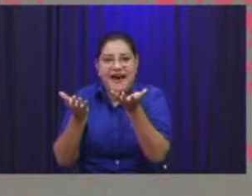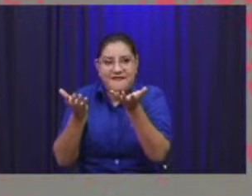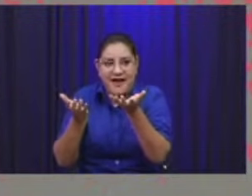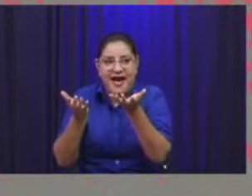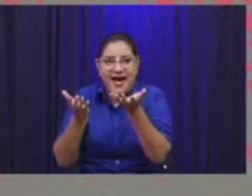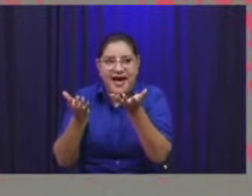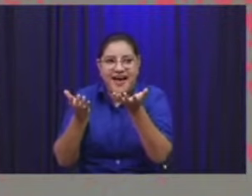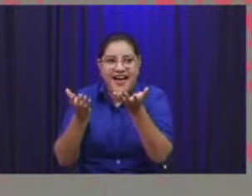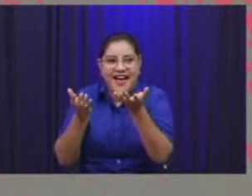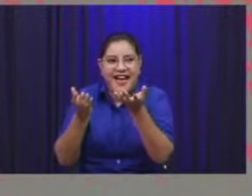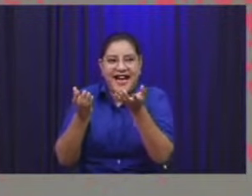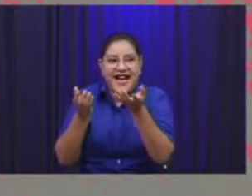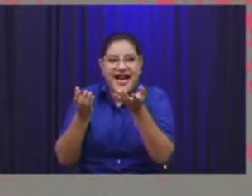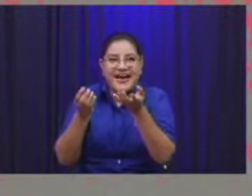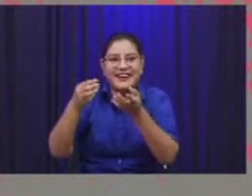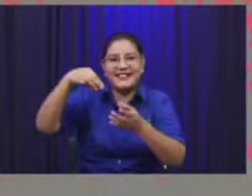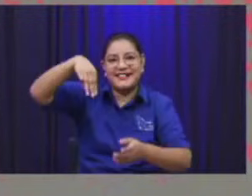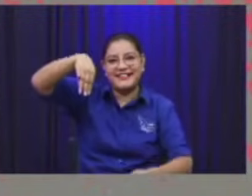brazaletes